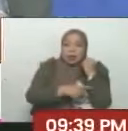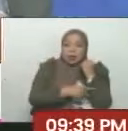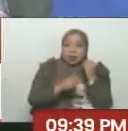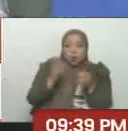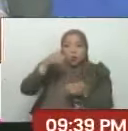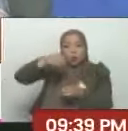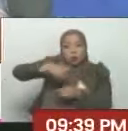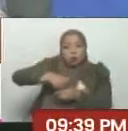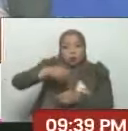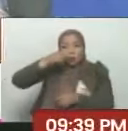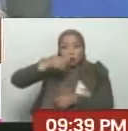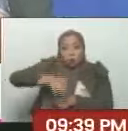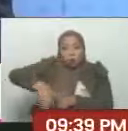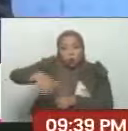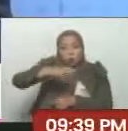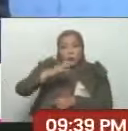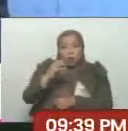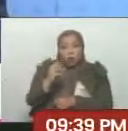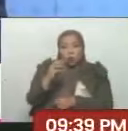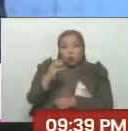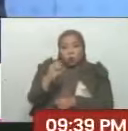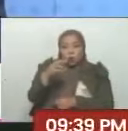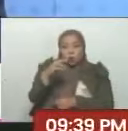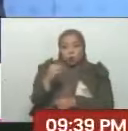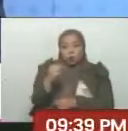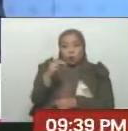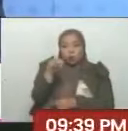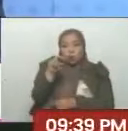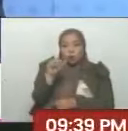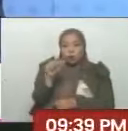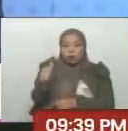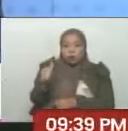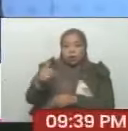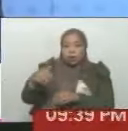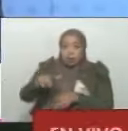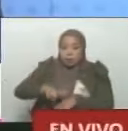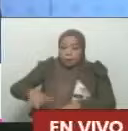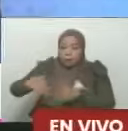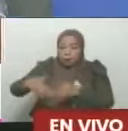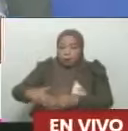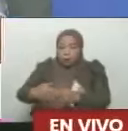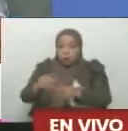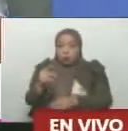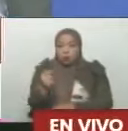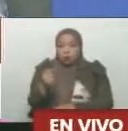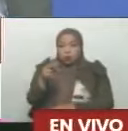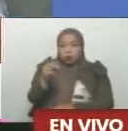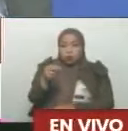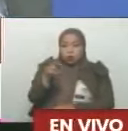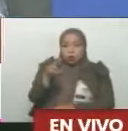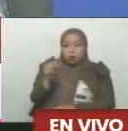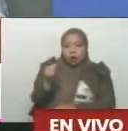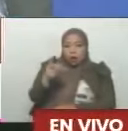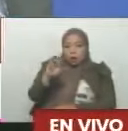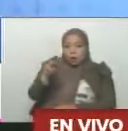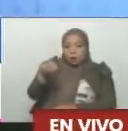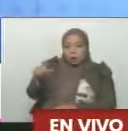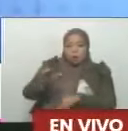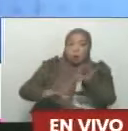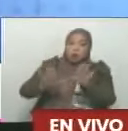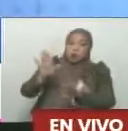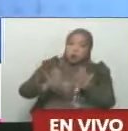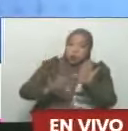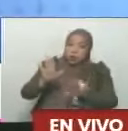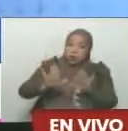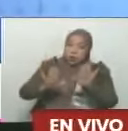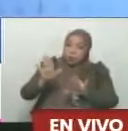Cumboto también. Está el pueblo de Cumboto. Y el turismo, presidente. Está la base naval de Turiamo. Está la base naval de Turiamo. ¿Ah? El turismo, que es muy Así